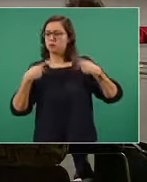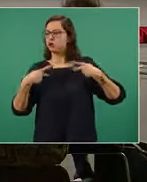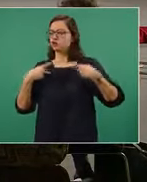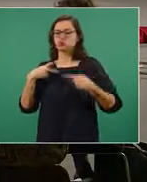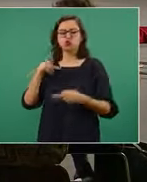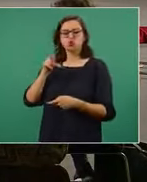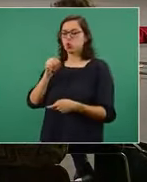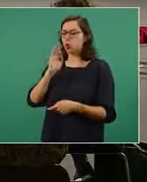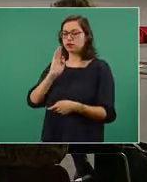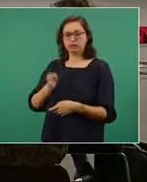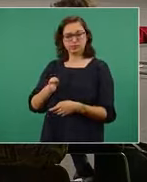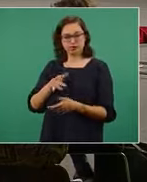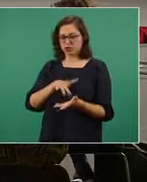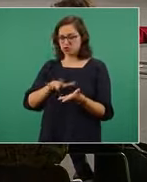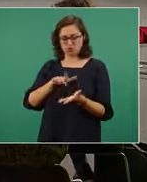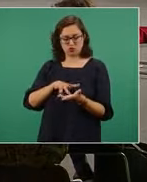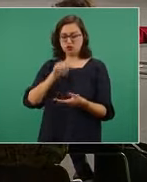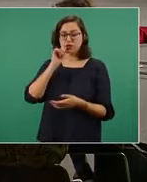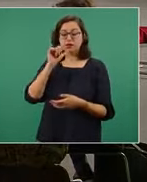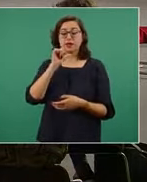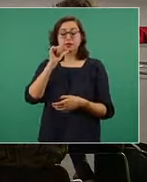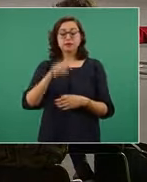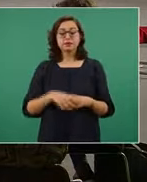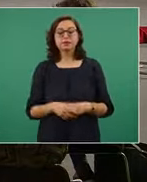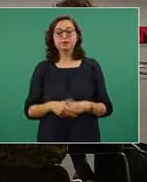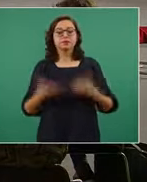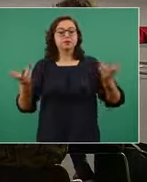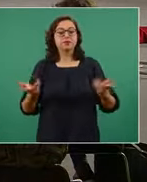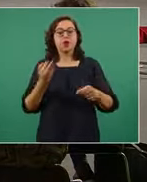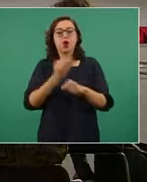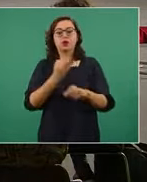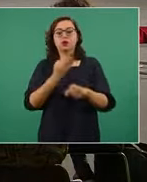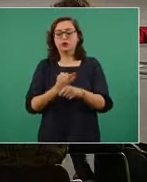Pero la aprobación es como del